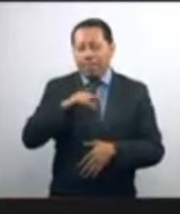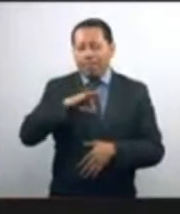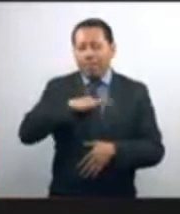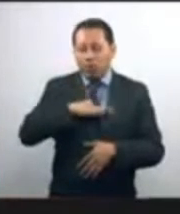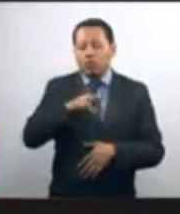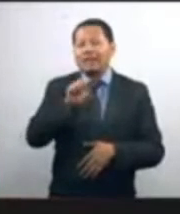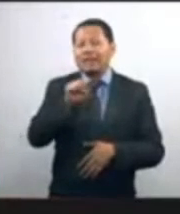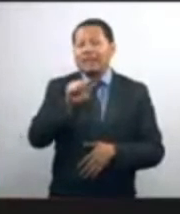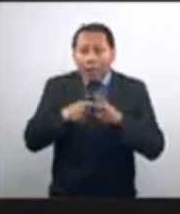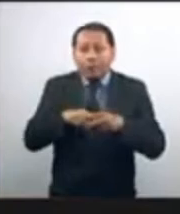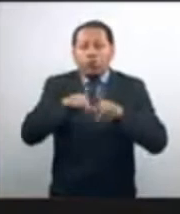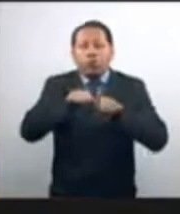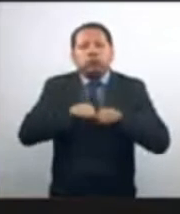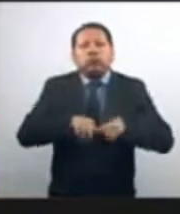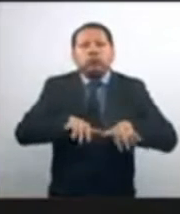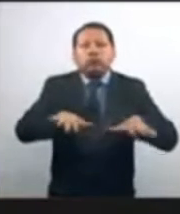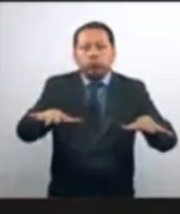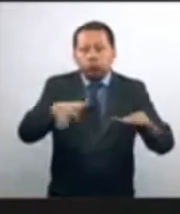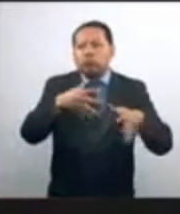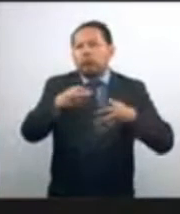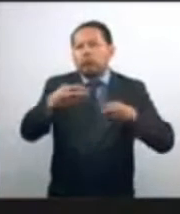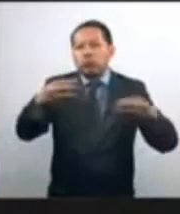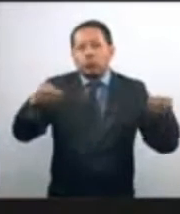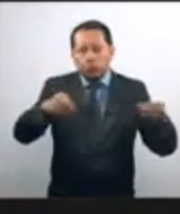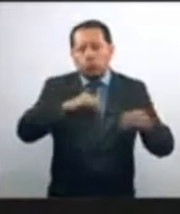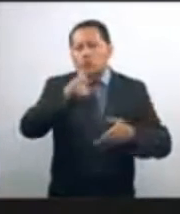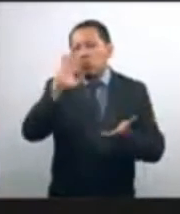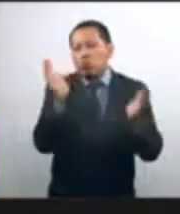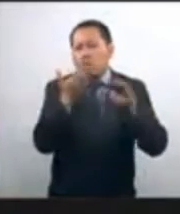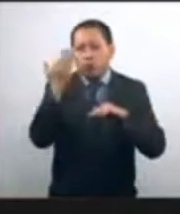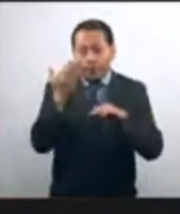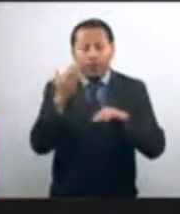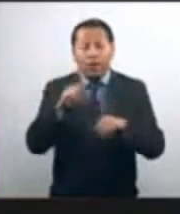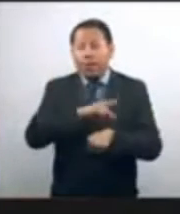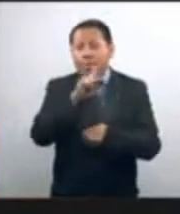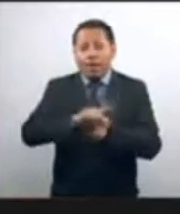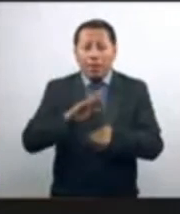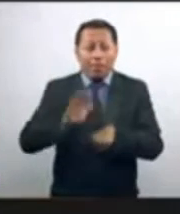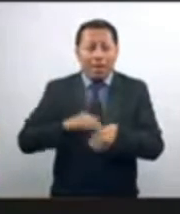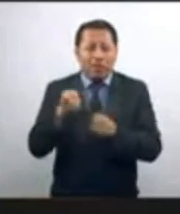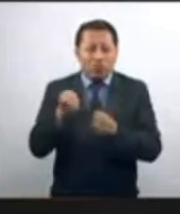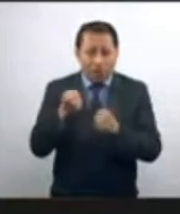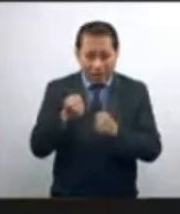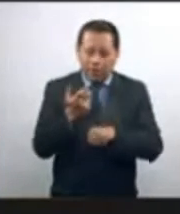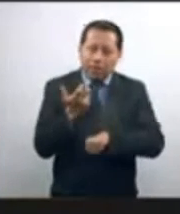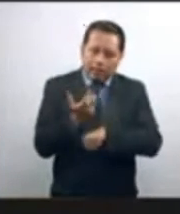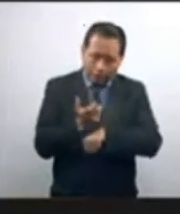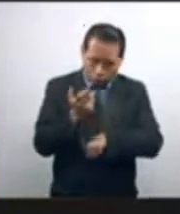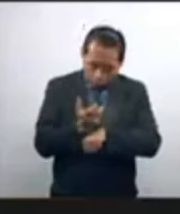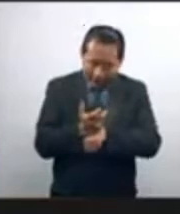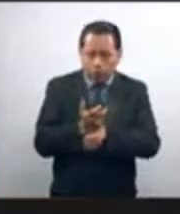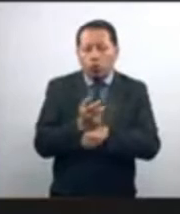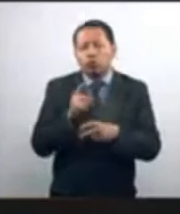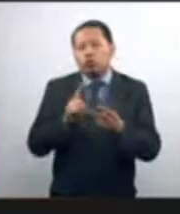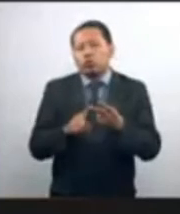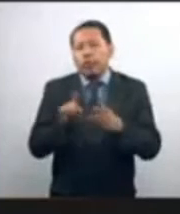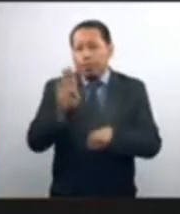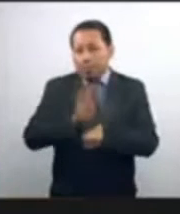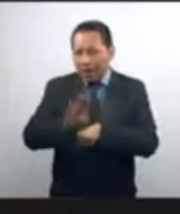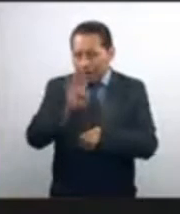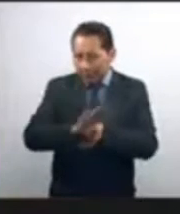República Popular China. Los países que han registrado más casos de contagio son Estados Unidos de Norteamérica,